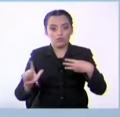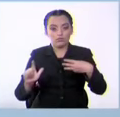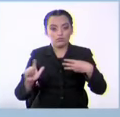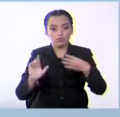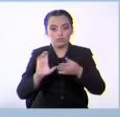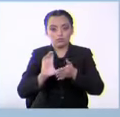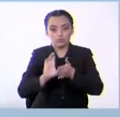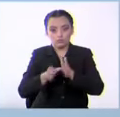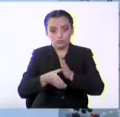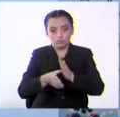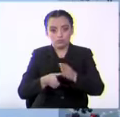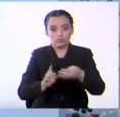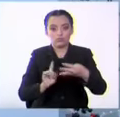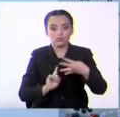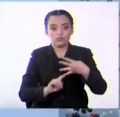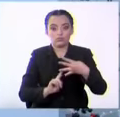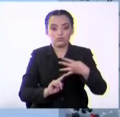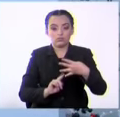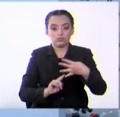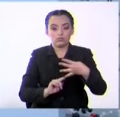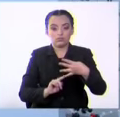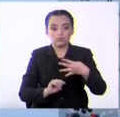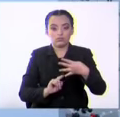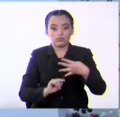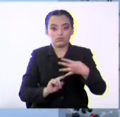y tenemos por último aquellos que